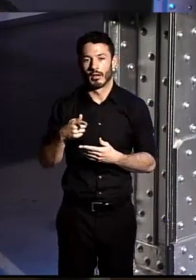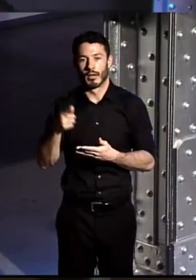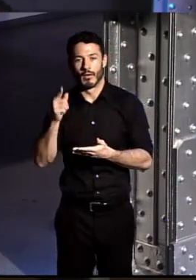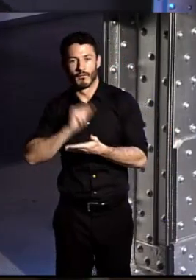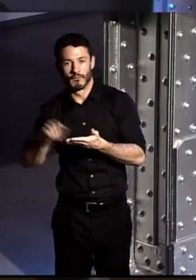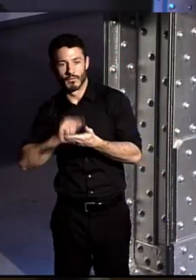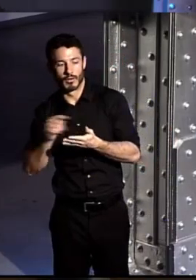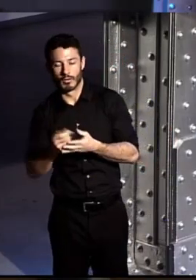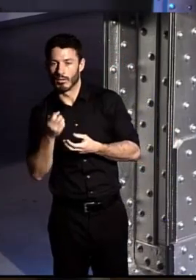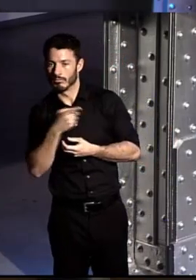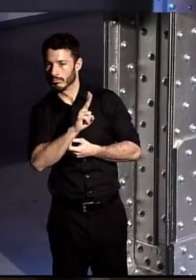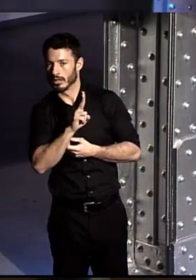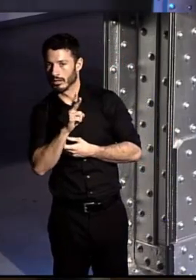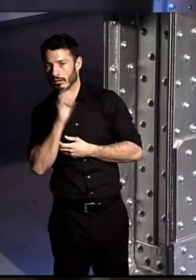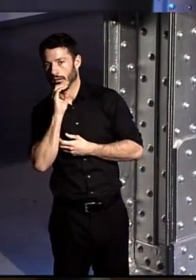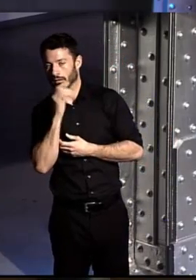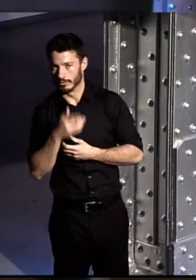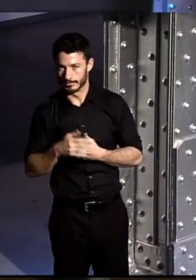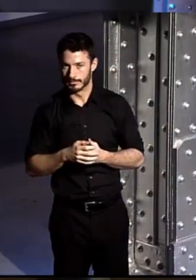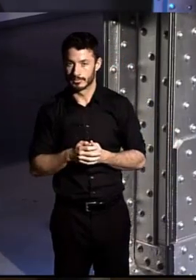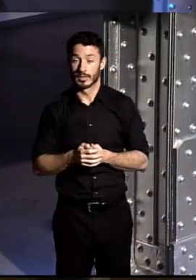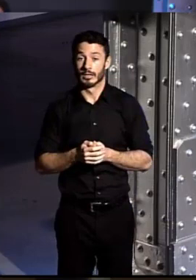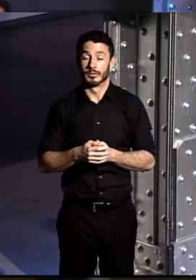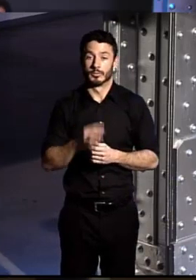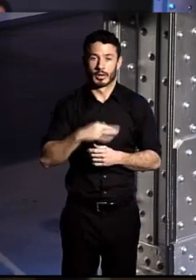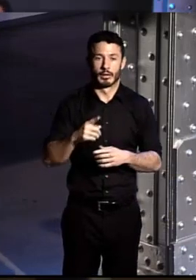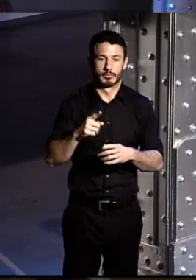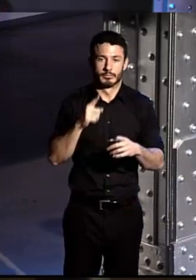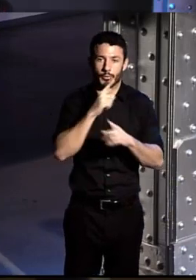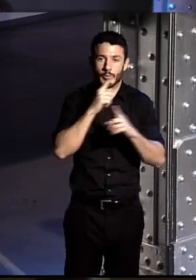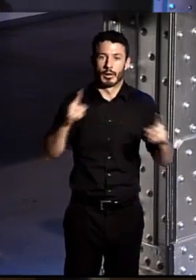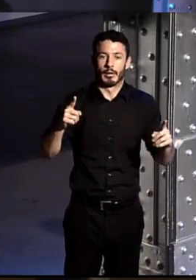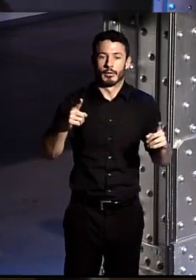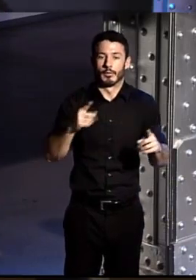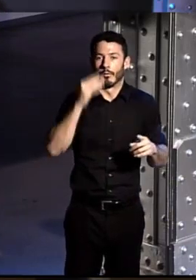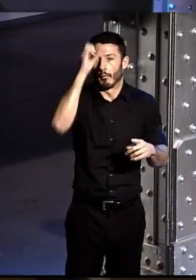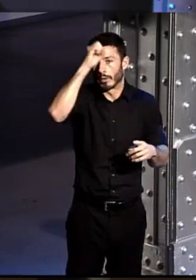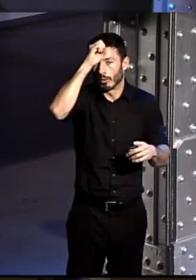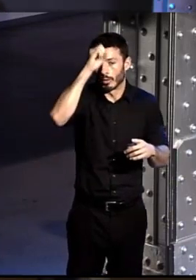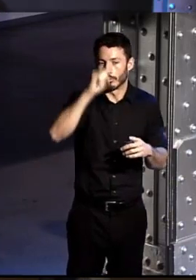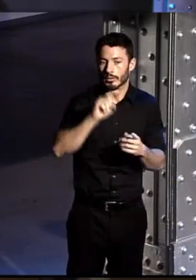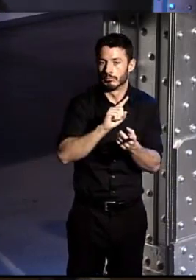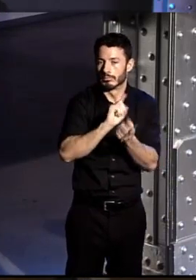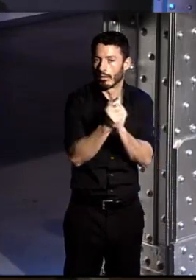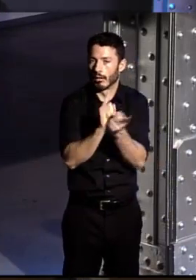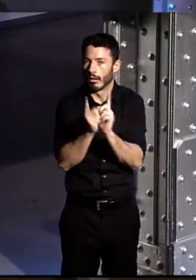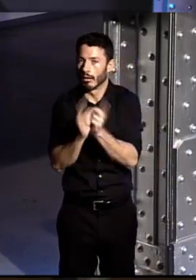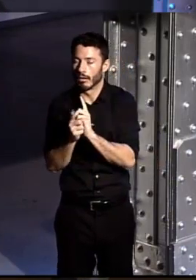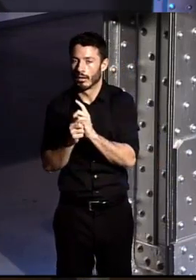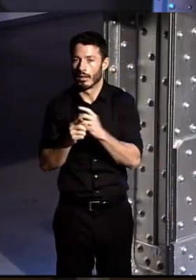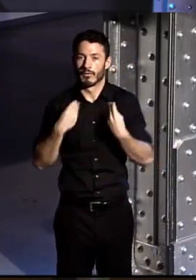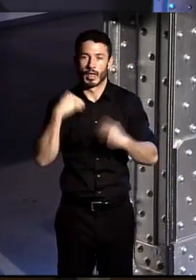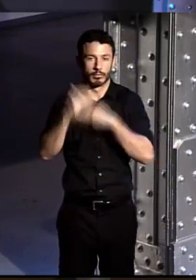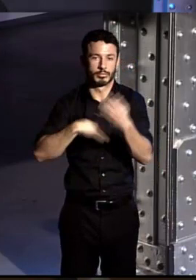que tener mucho cuidado. Y a lo mejor en juventud, pues un año puedes pensar una cosa, pero tu vida puede cambiar mucho en cuestión de otro año y pasas